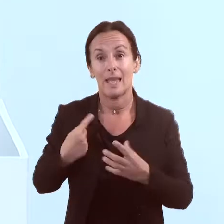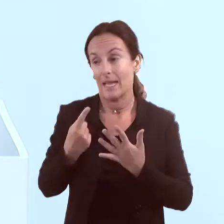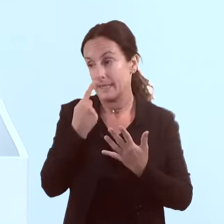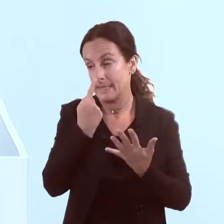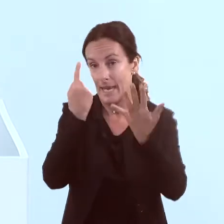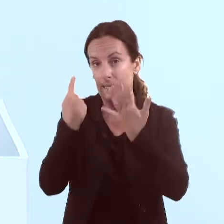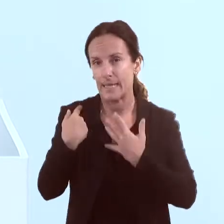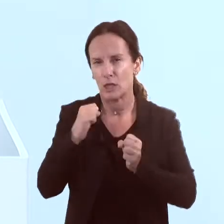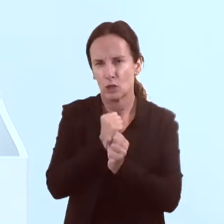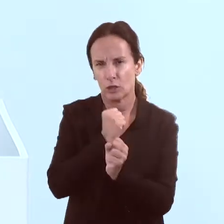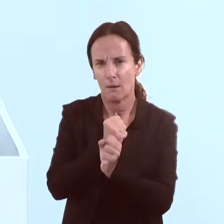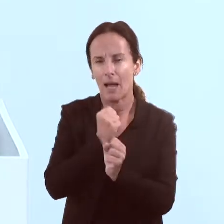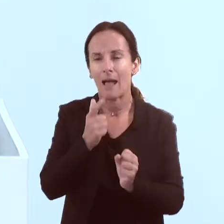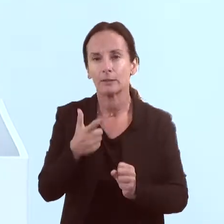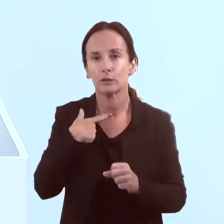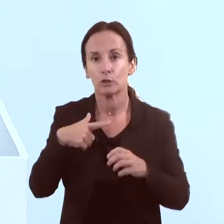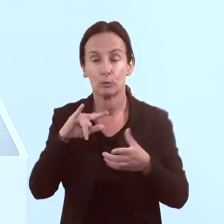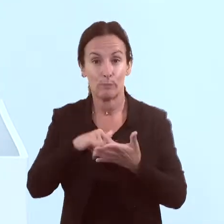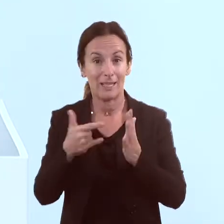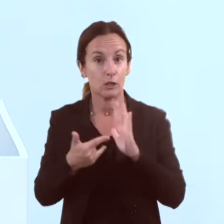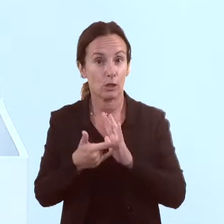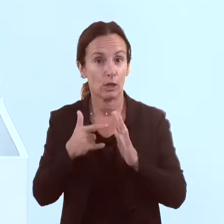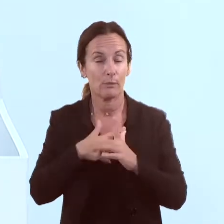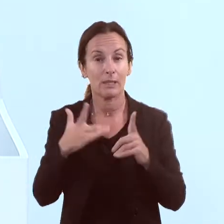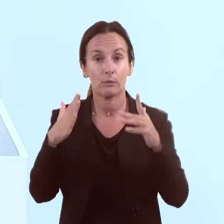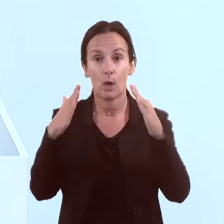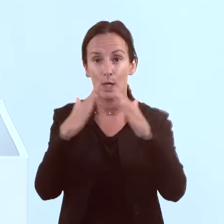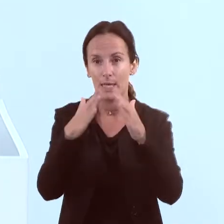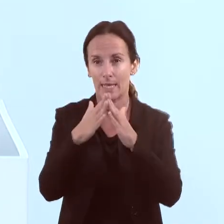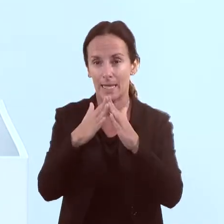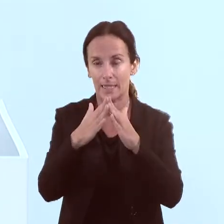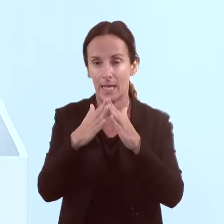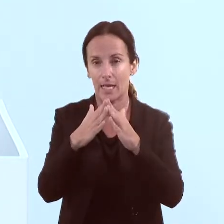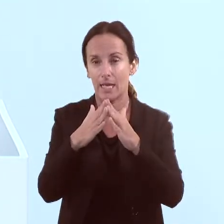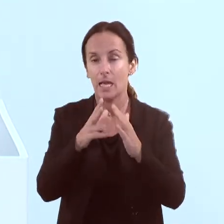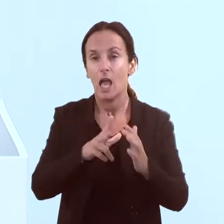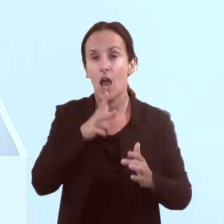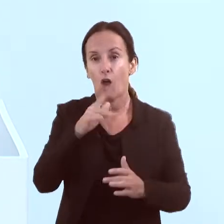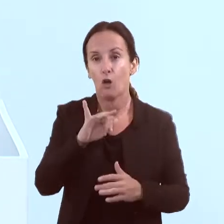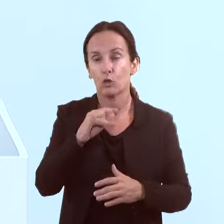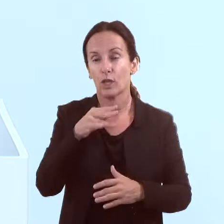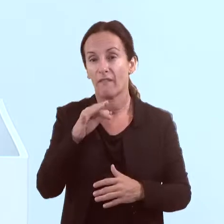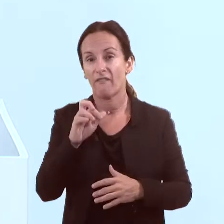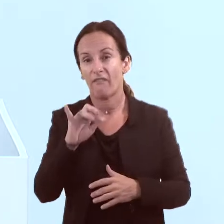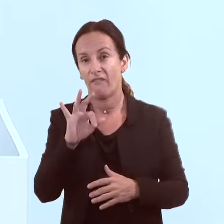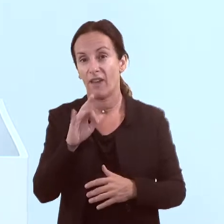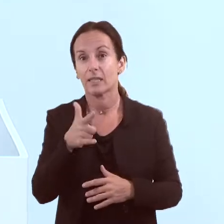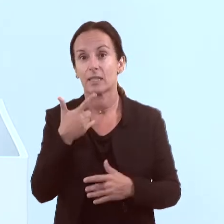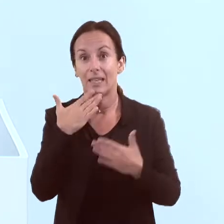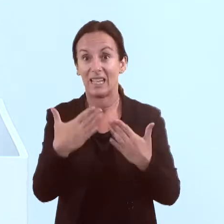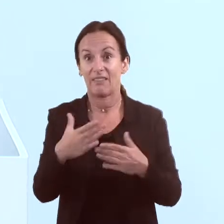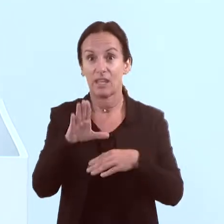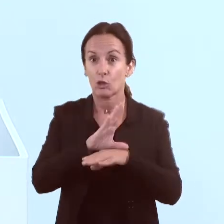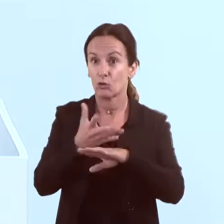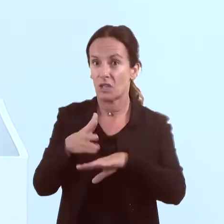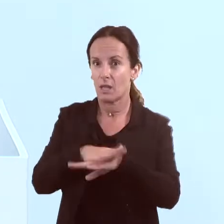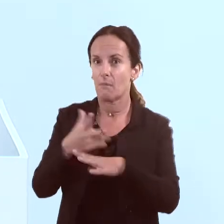trabajando con la metodología Housing First. Además, agradecemos la apuesta del Consell de Mallorca por esta manera distinta de